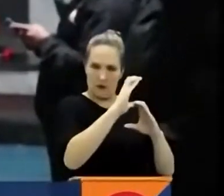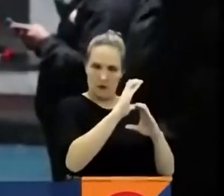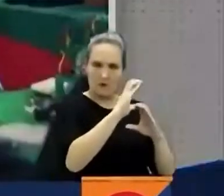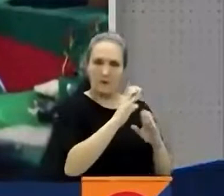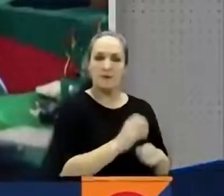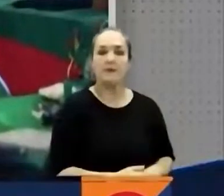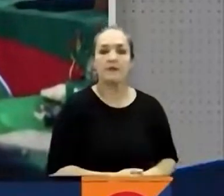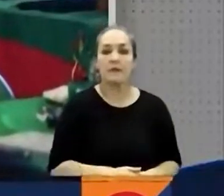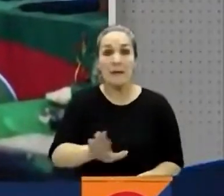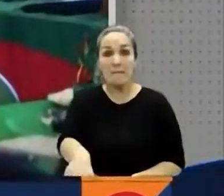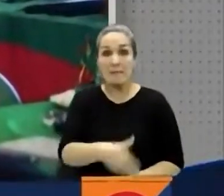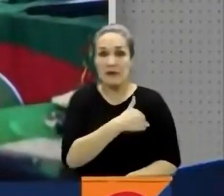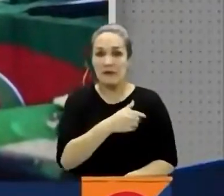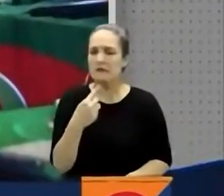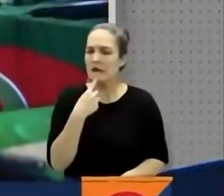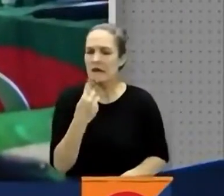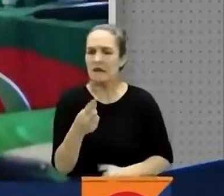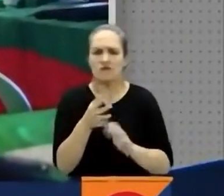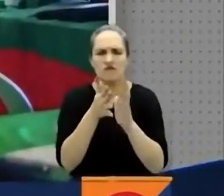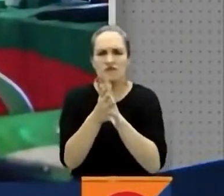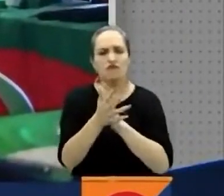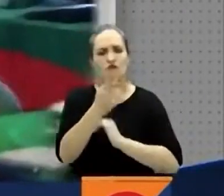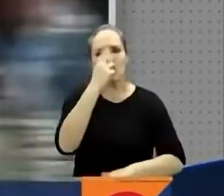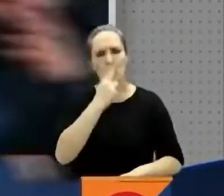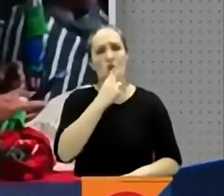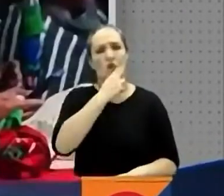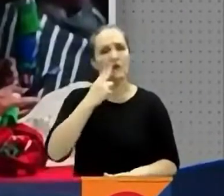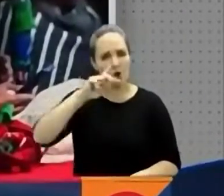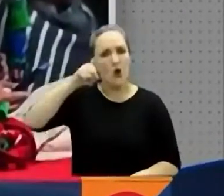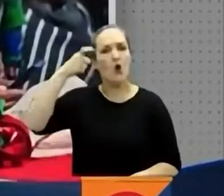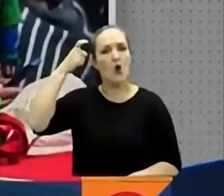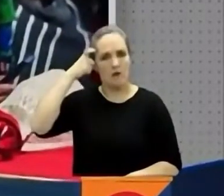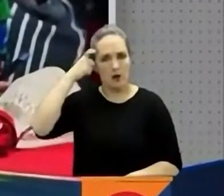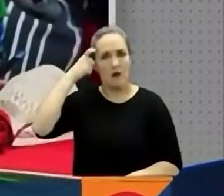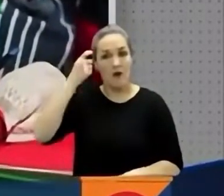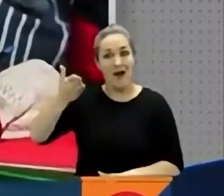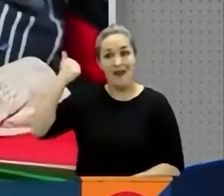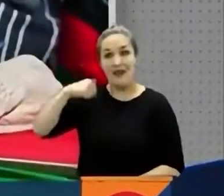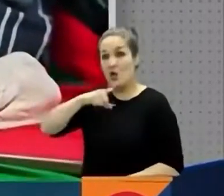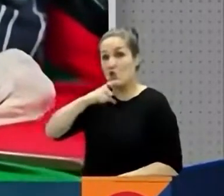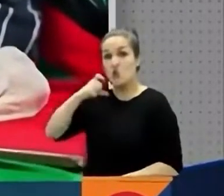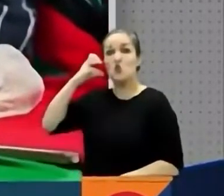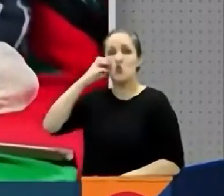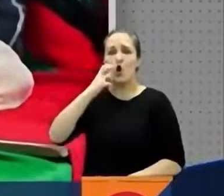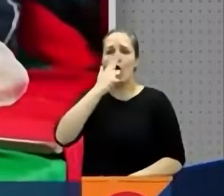El ministro además indicó que los compromisos adquiridos por el gobierno Duque con la CRIC no se han cumplido ni